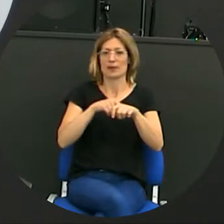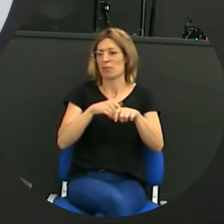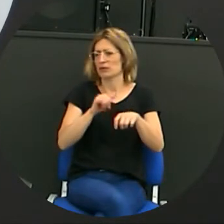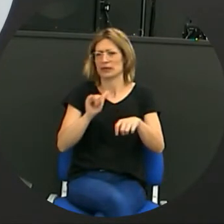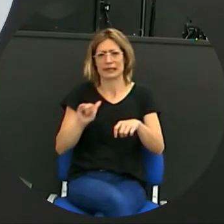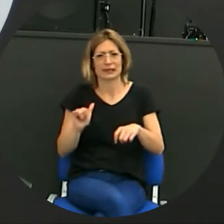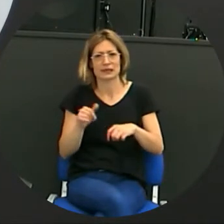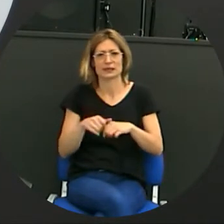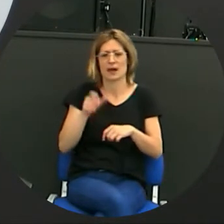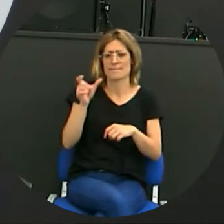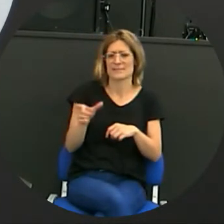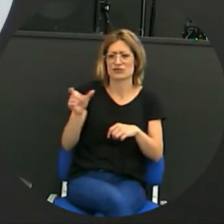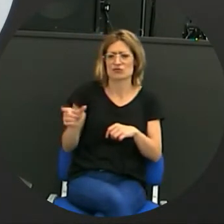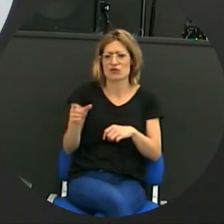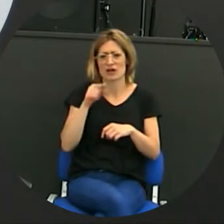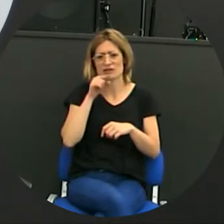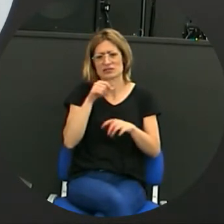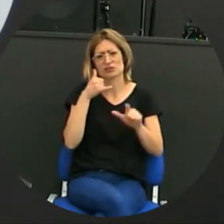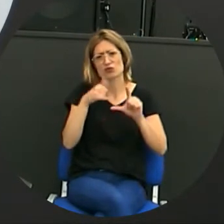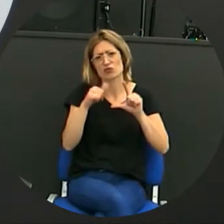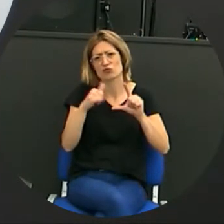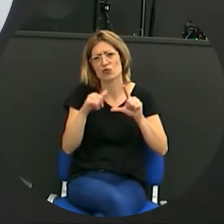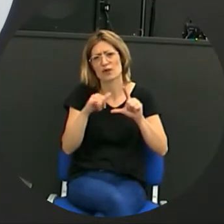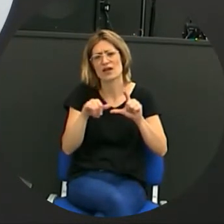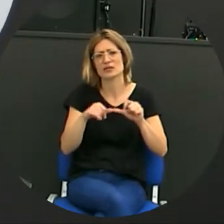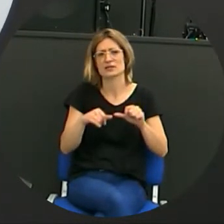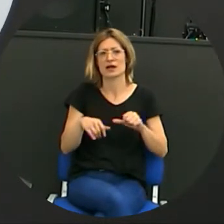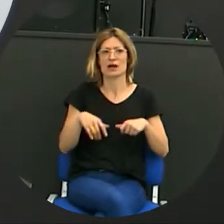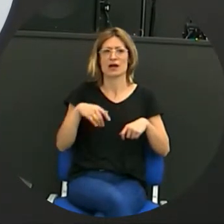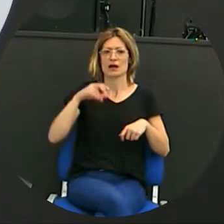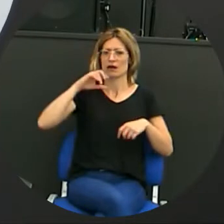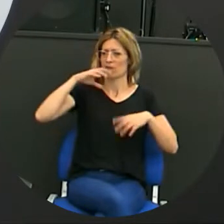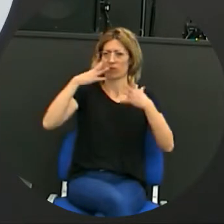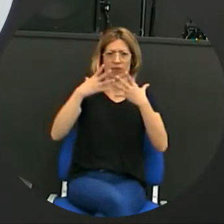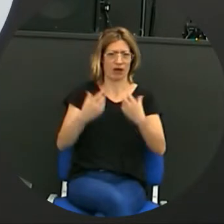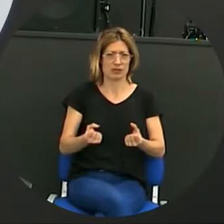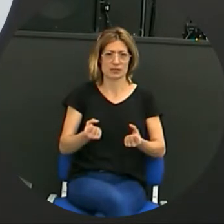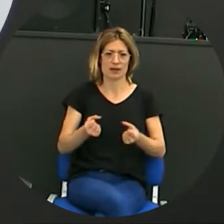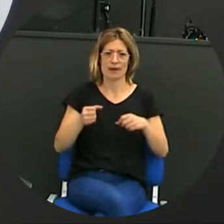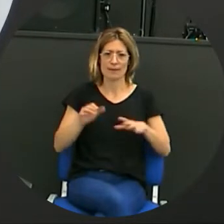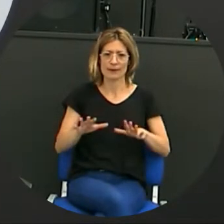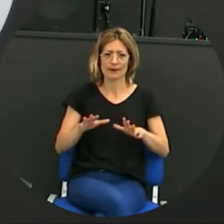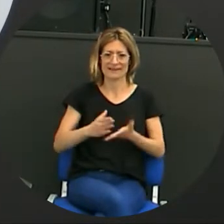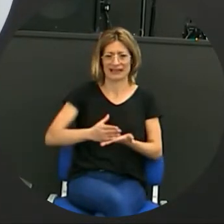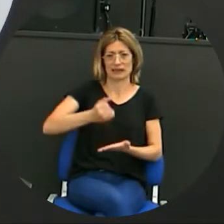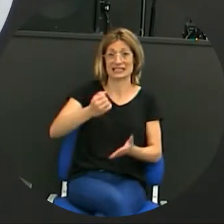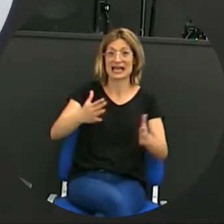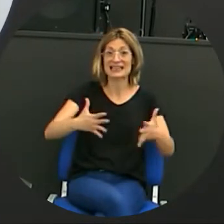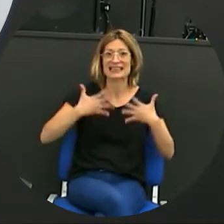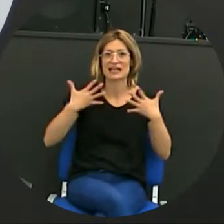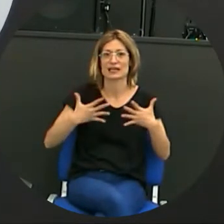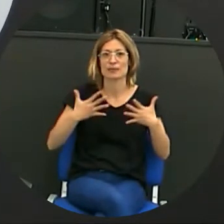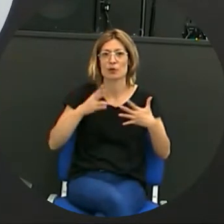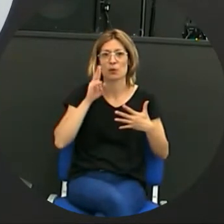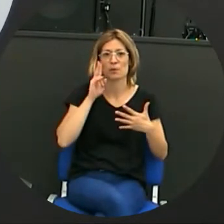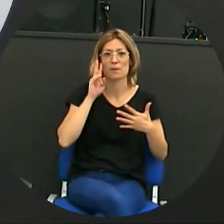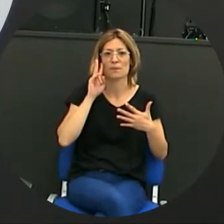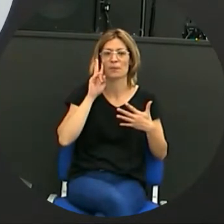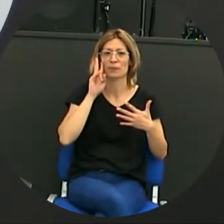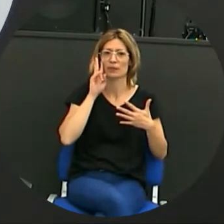tantas redes sociales, pero te animo, Iglesia, a que verdaderamente comas donde hay buen